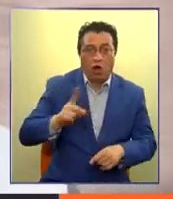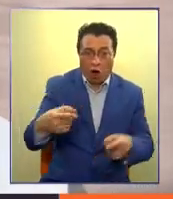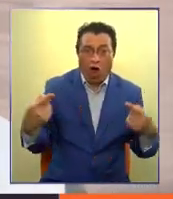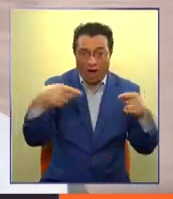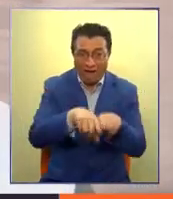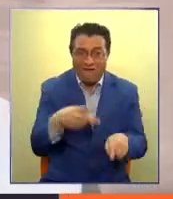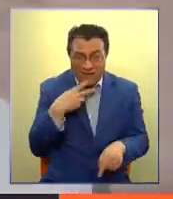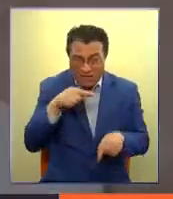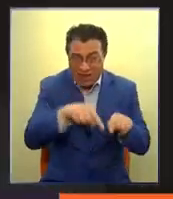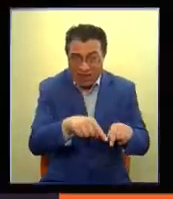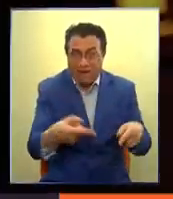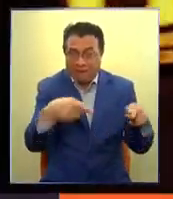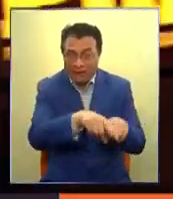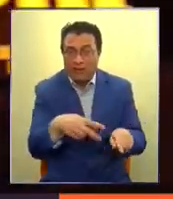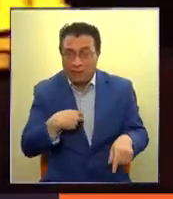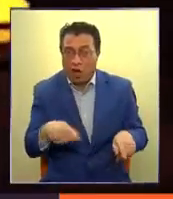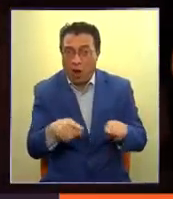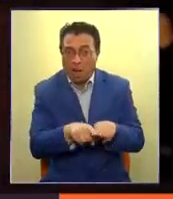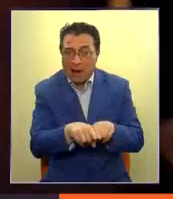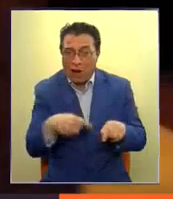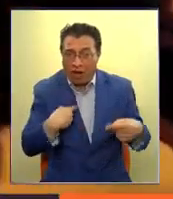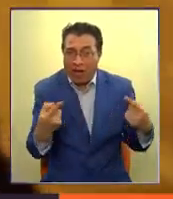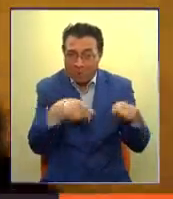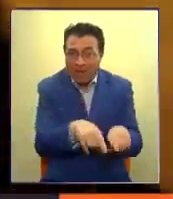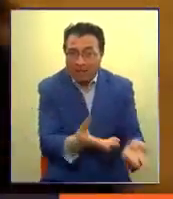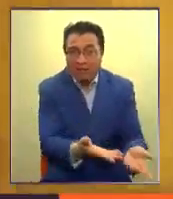acá? Vivía con mi hermano.